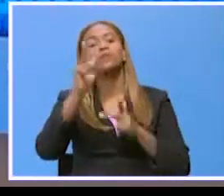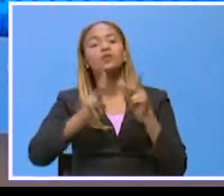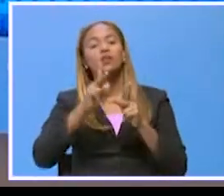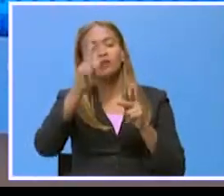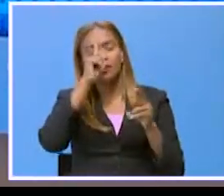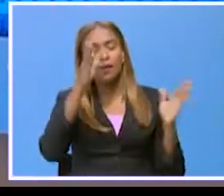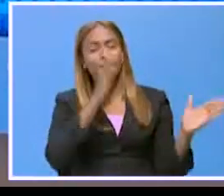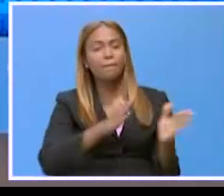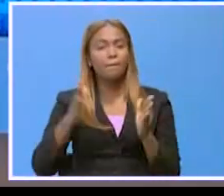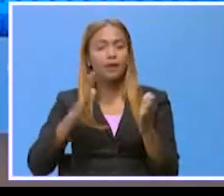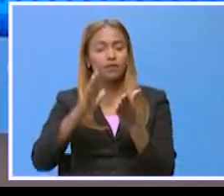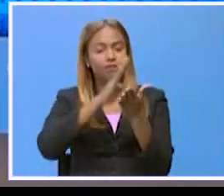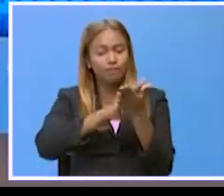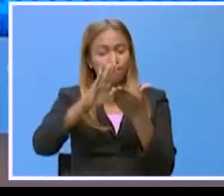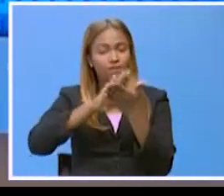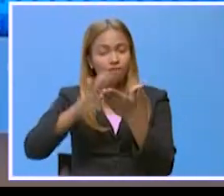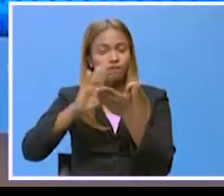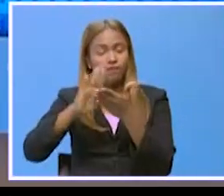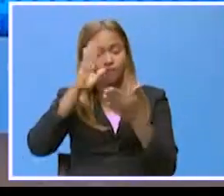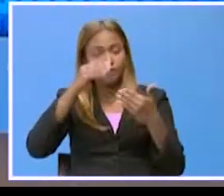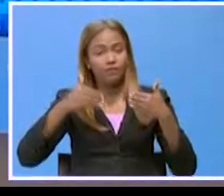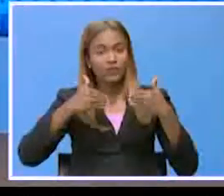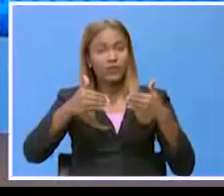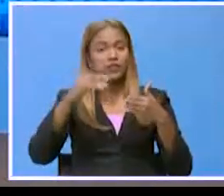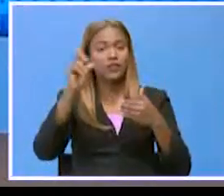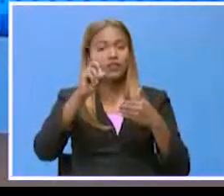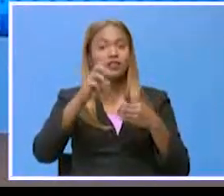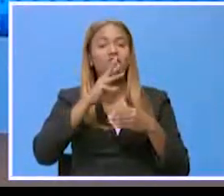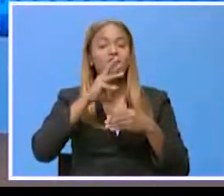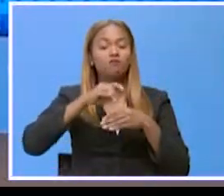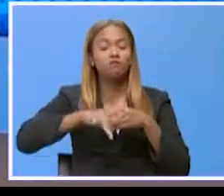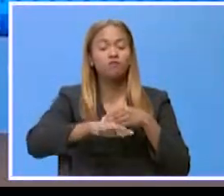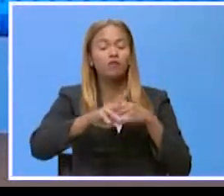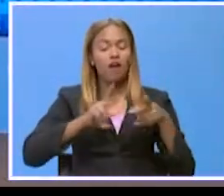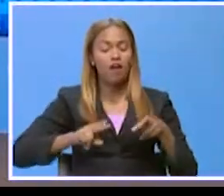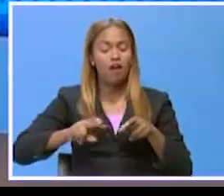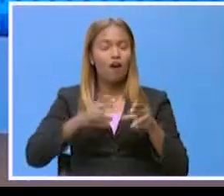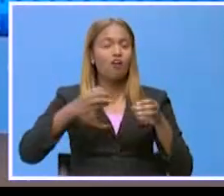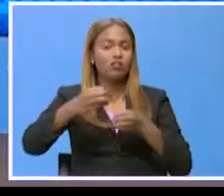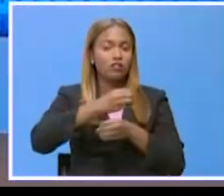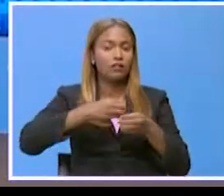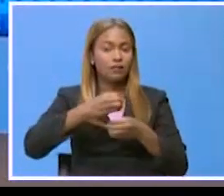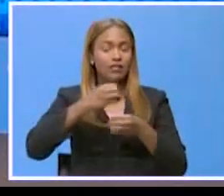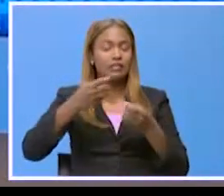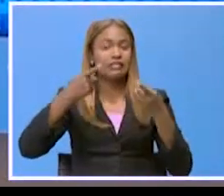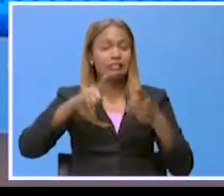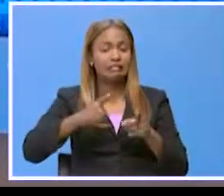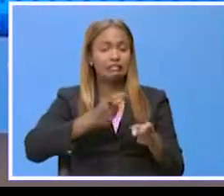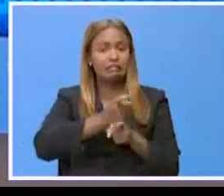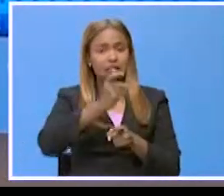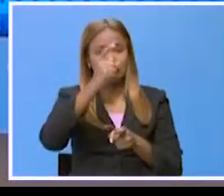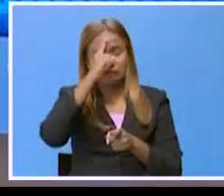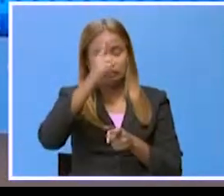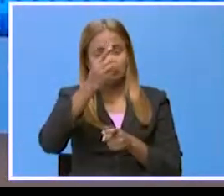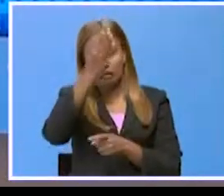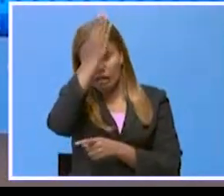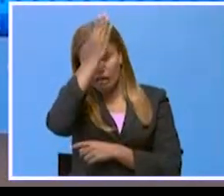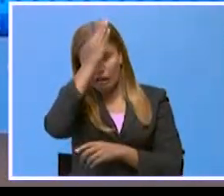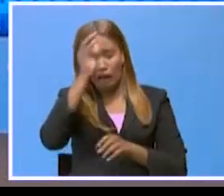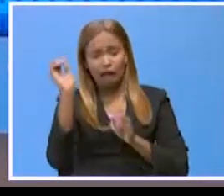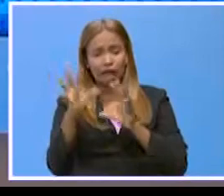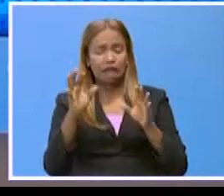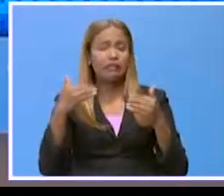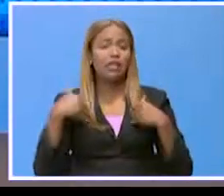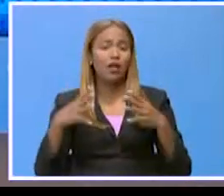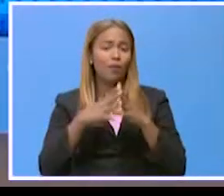proceso de saneamiento que se llevará a cabo en la cuenca del río ozama afectado por el vertido de desechos